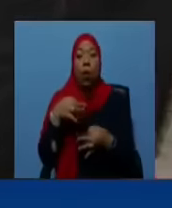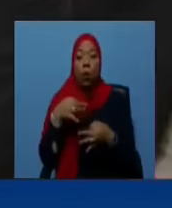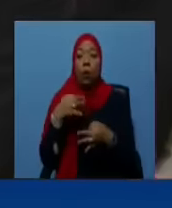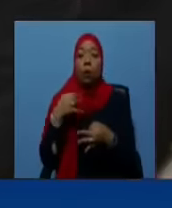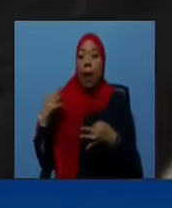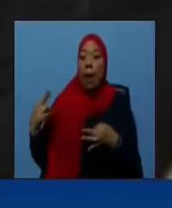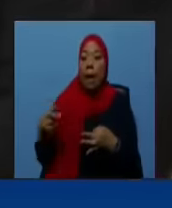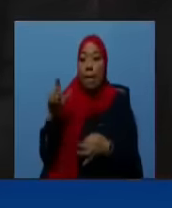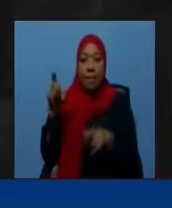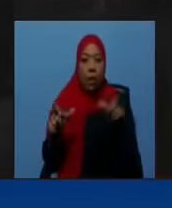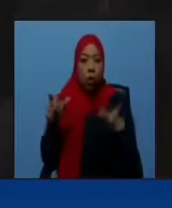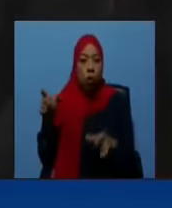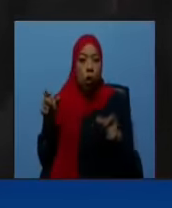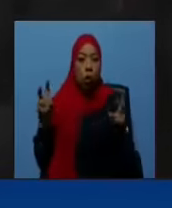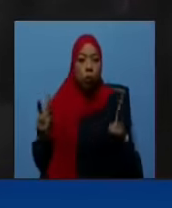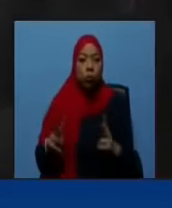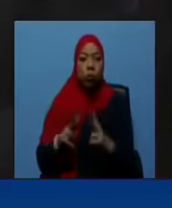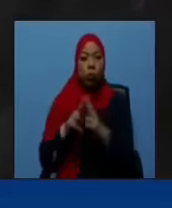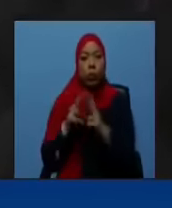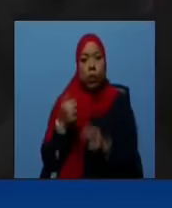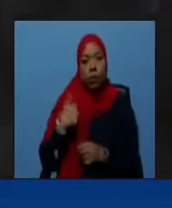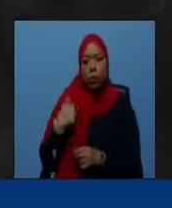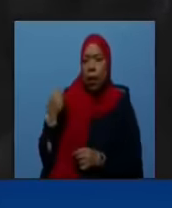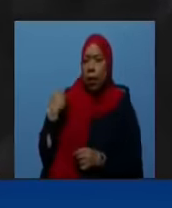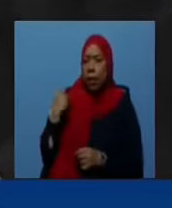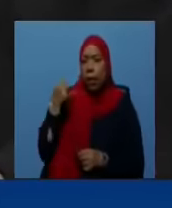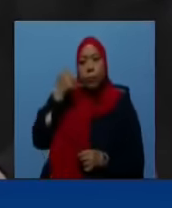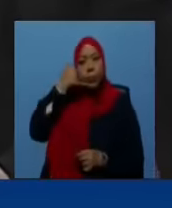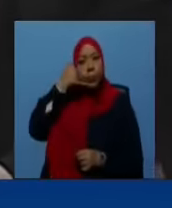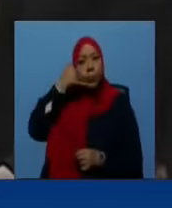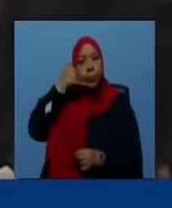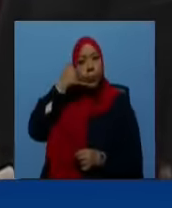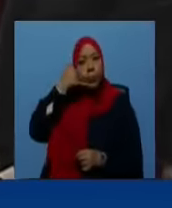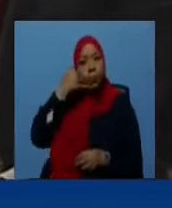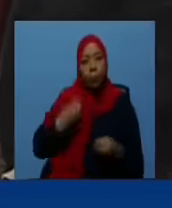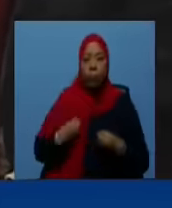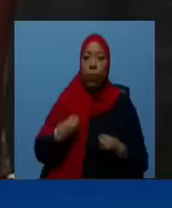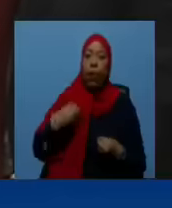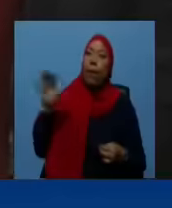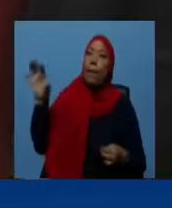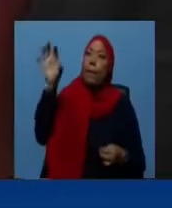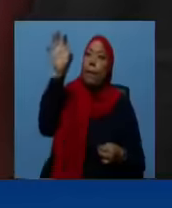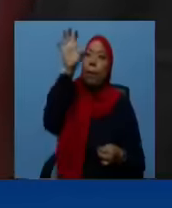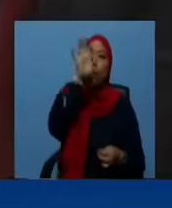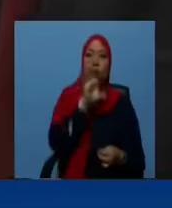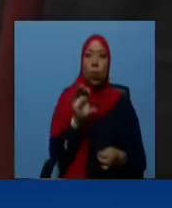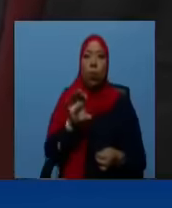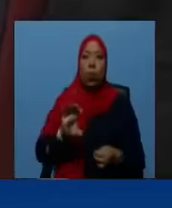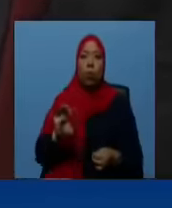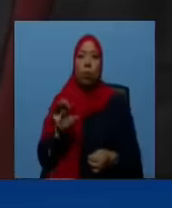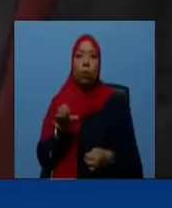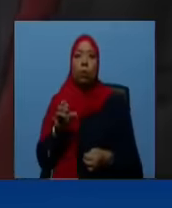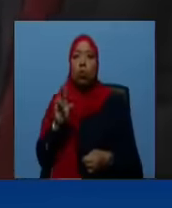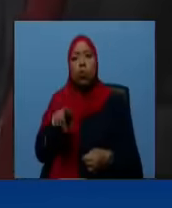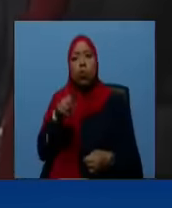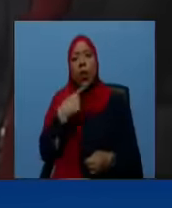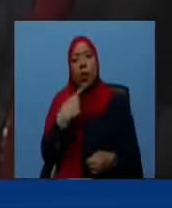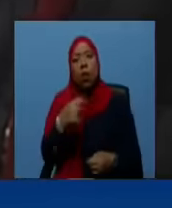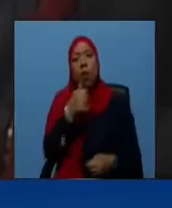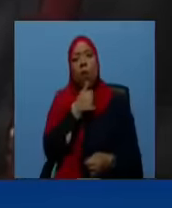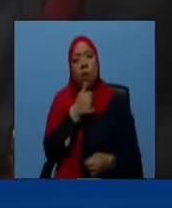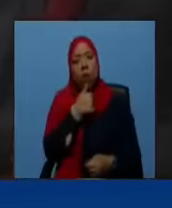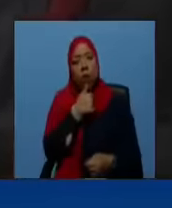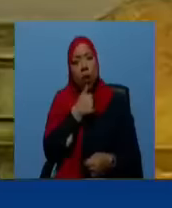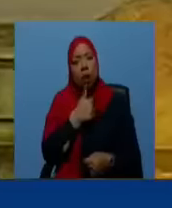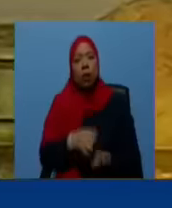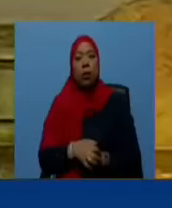con gente que me llama del exterior. La mayoría de las veces no revelo con quién hablo.